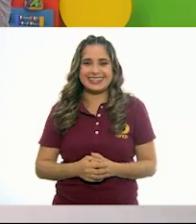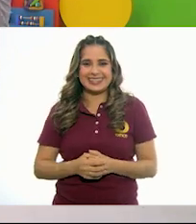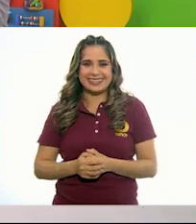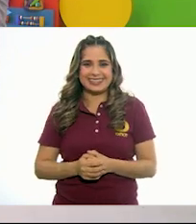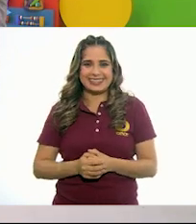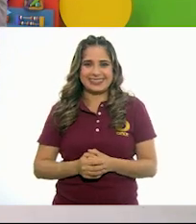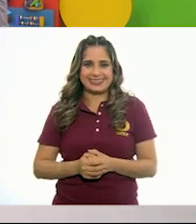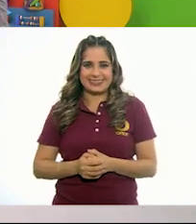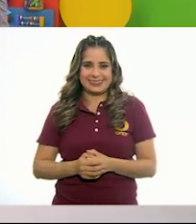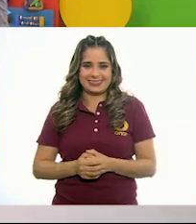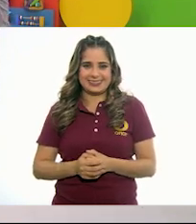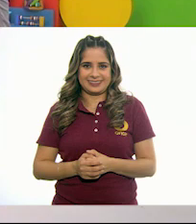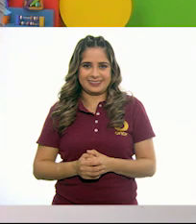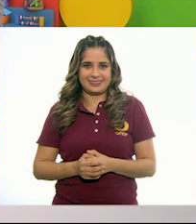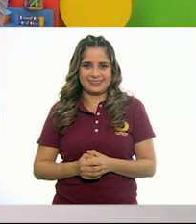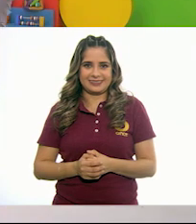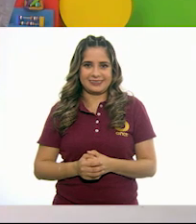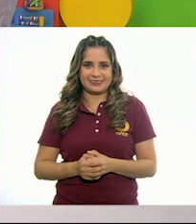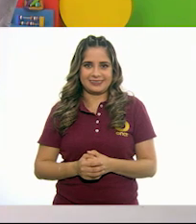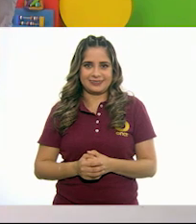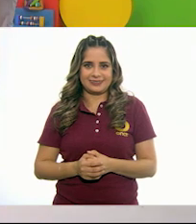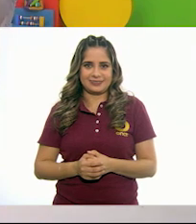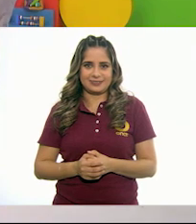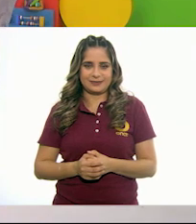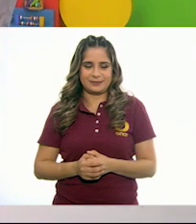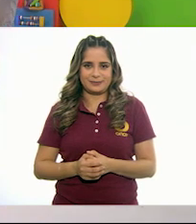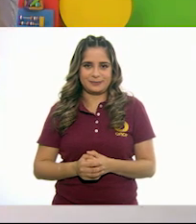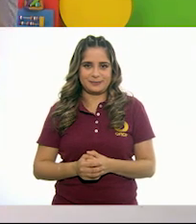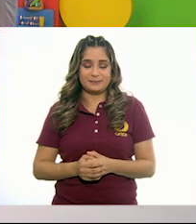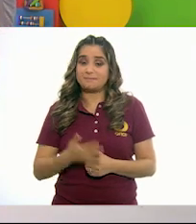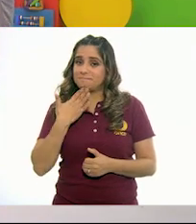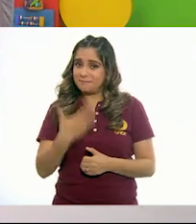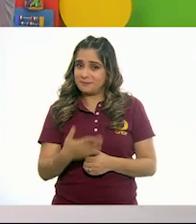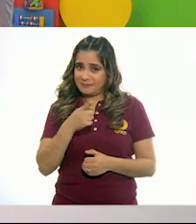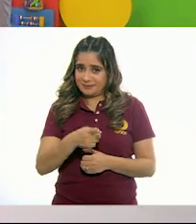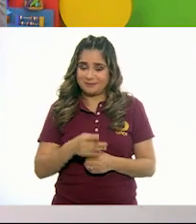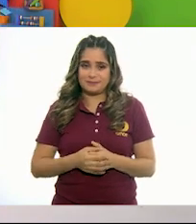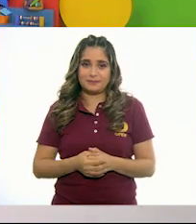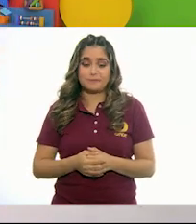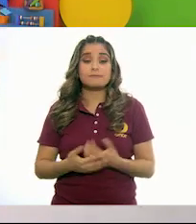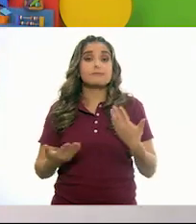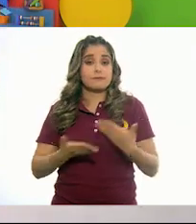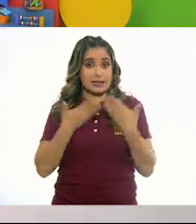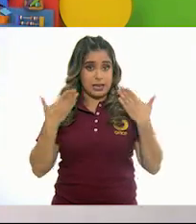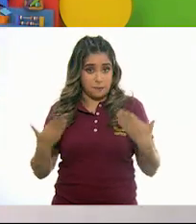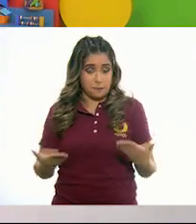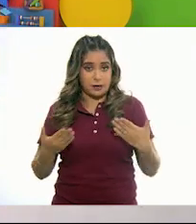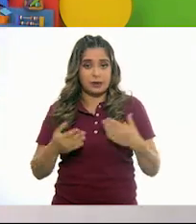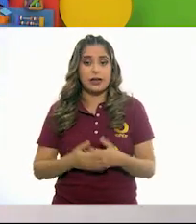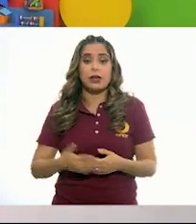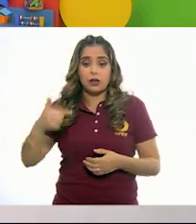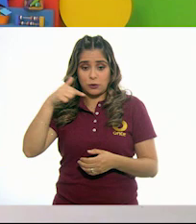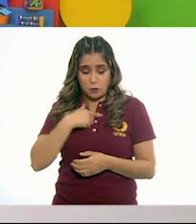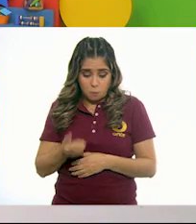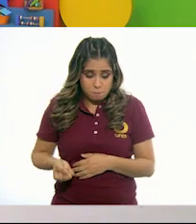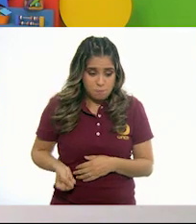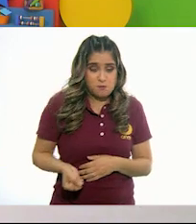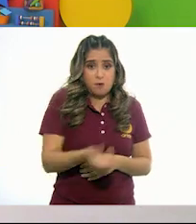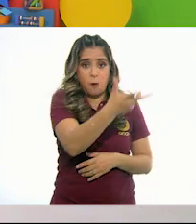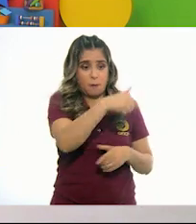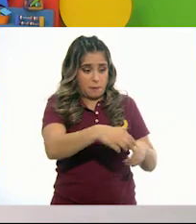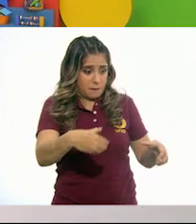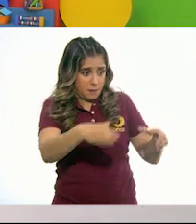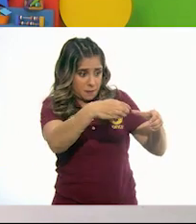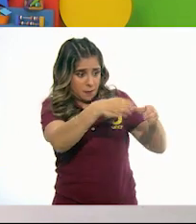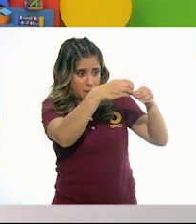ser el movimiento que nosotros vamos a hacer. Oh. Bien hecho, vikingo. Ahora voy a intentar derribar tu torre de